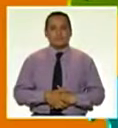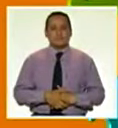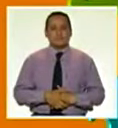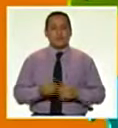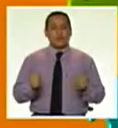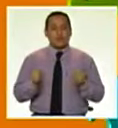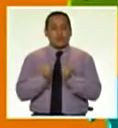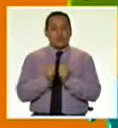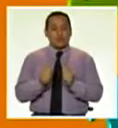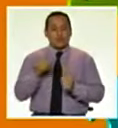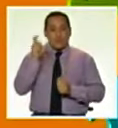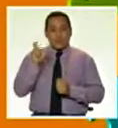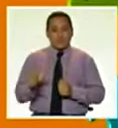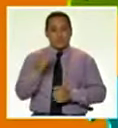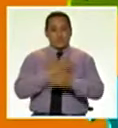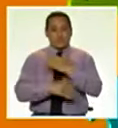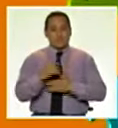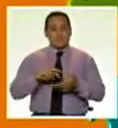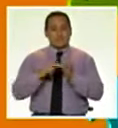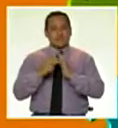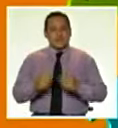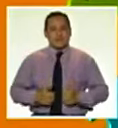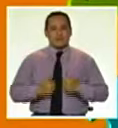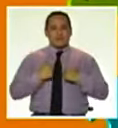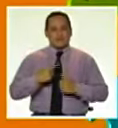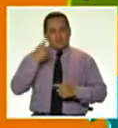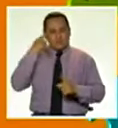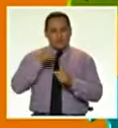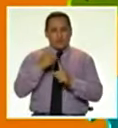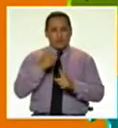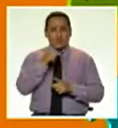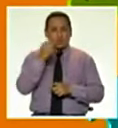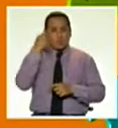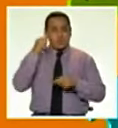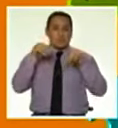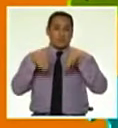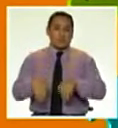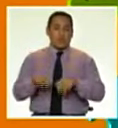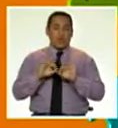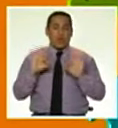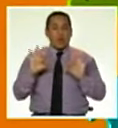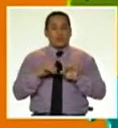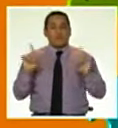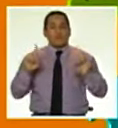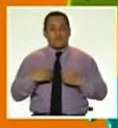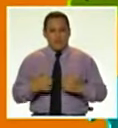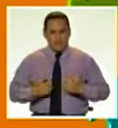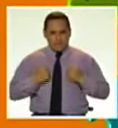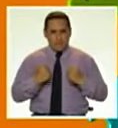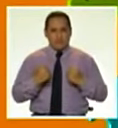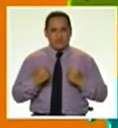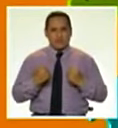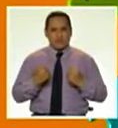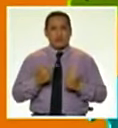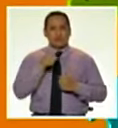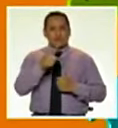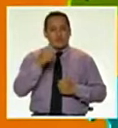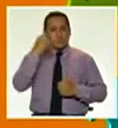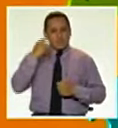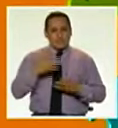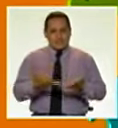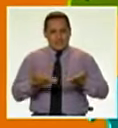Convivir con una discapacidad es un desafío. Tú decides si te vences o por el contrario, te haces más fuerte. Vence